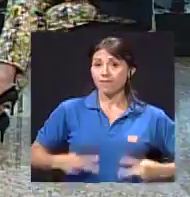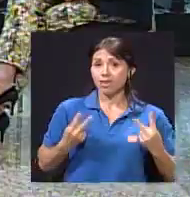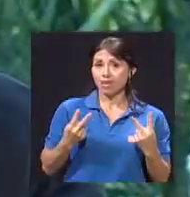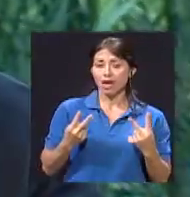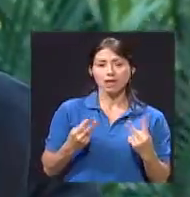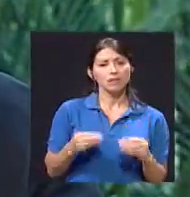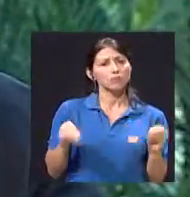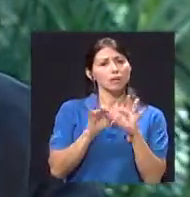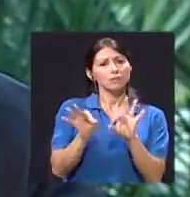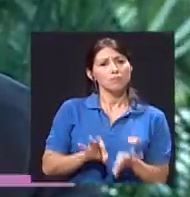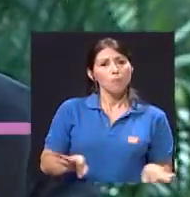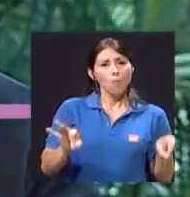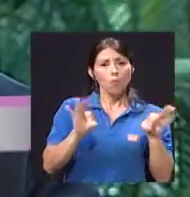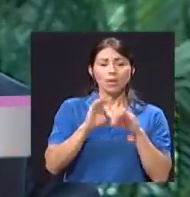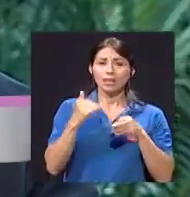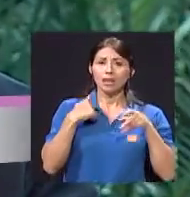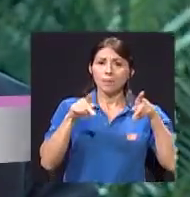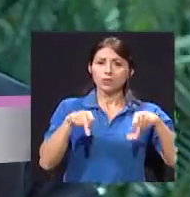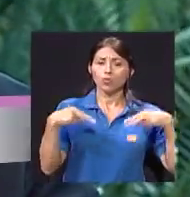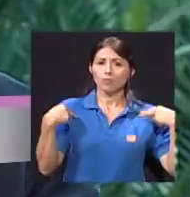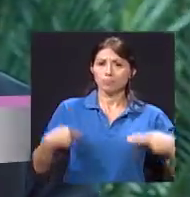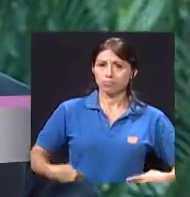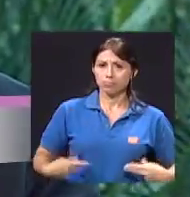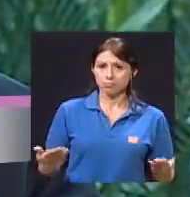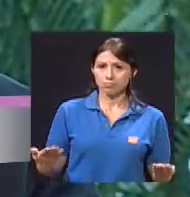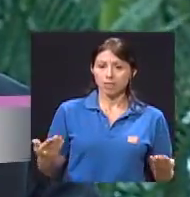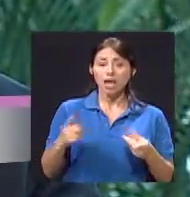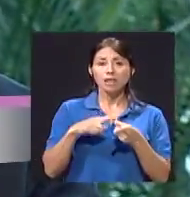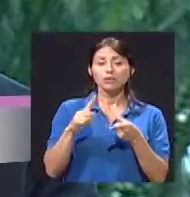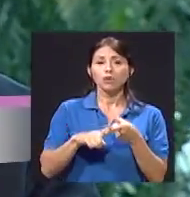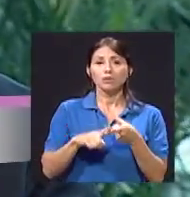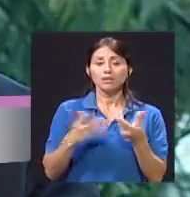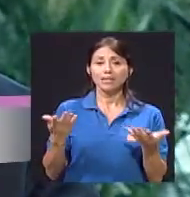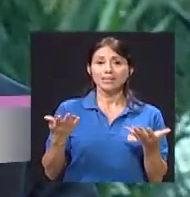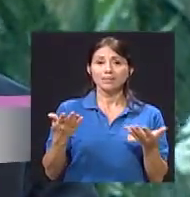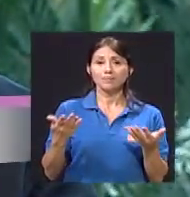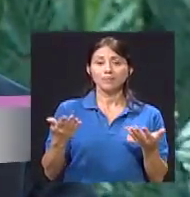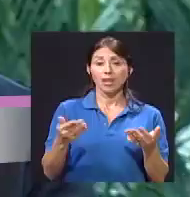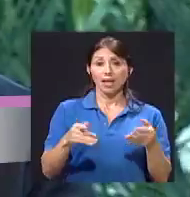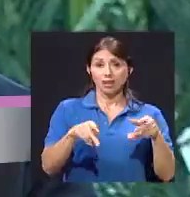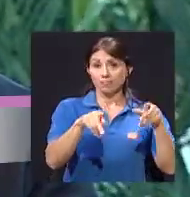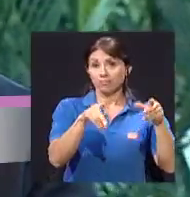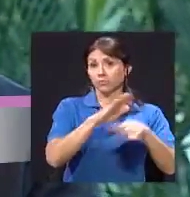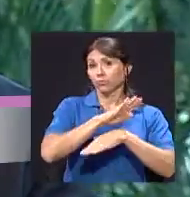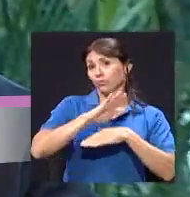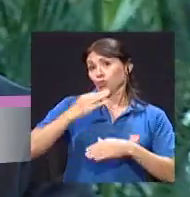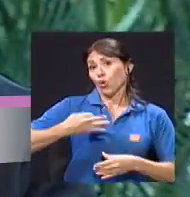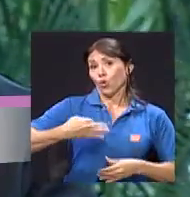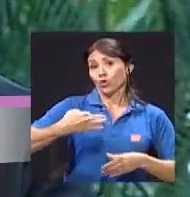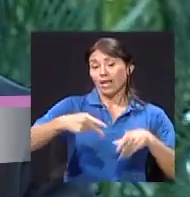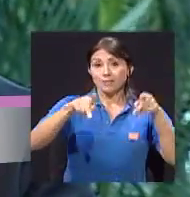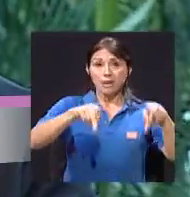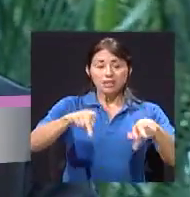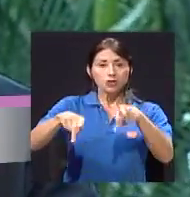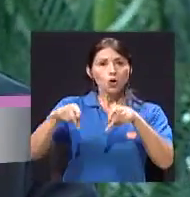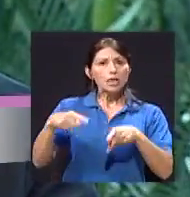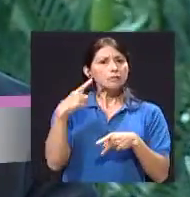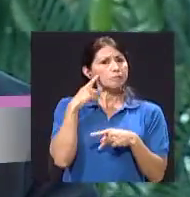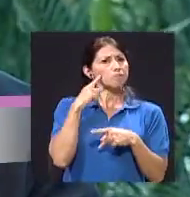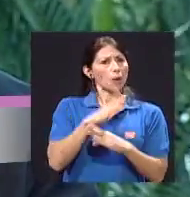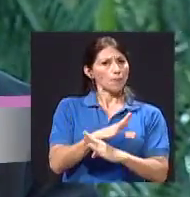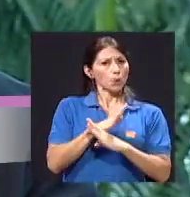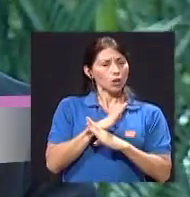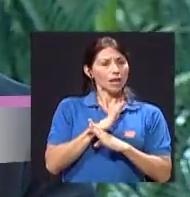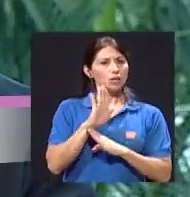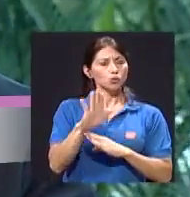humano. Entonces, más allá de las decisiones que toman las personas todos los días para protegerse, para proteger su salud,